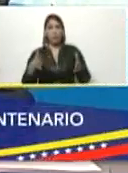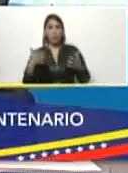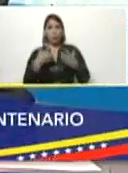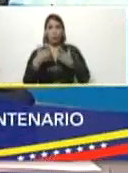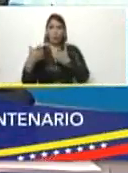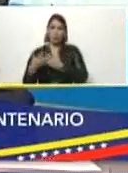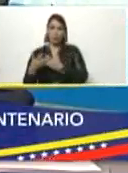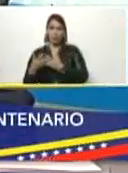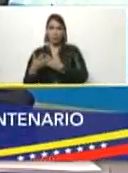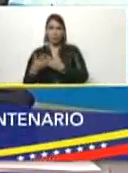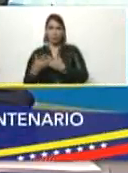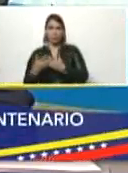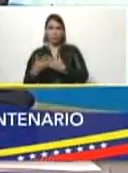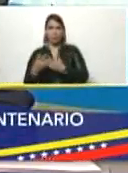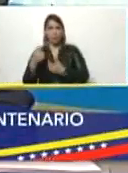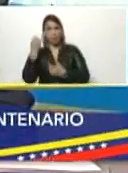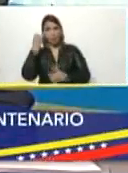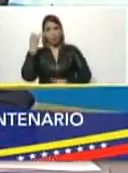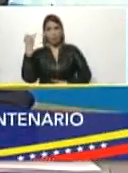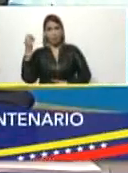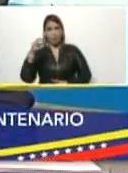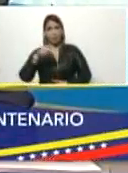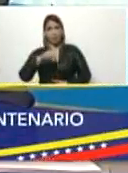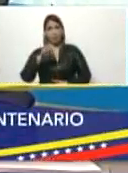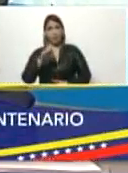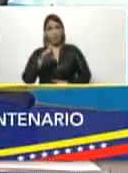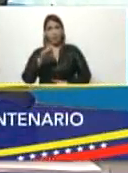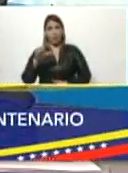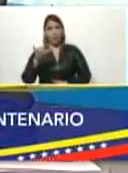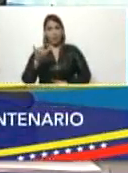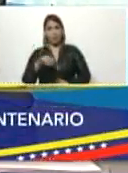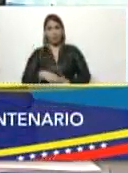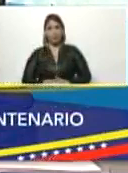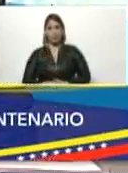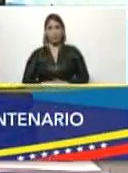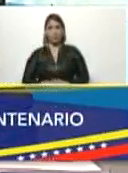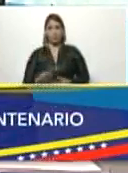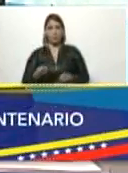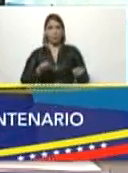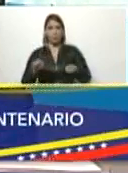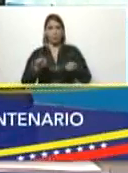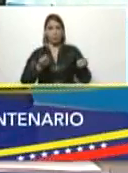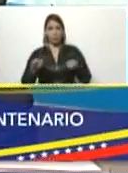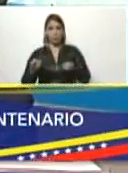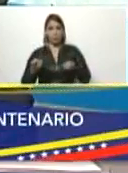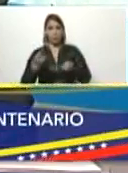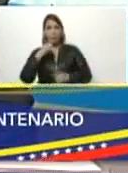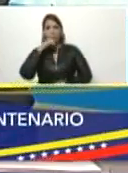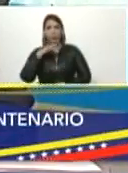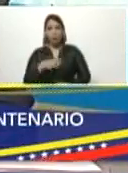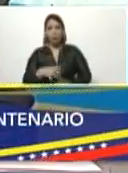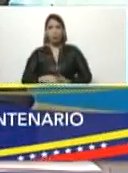ideas. Se trata de Nelly Guilarte, coordinadora de la Red de Historia